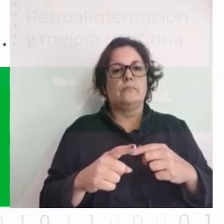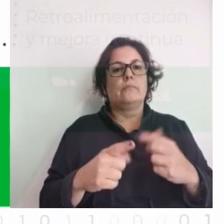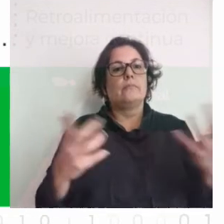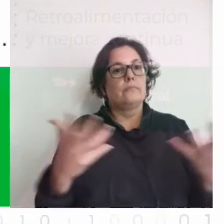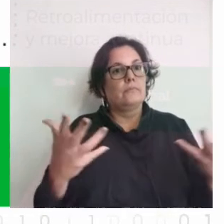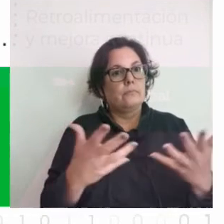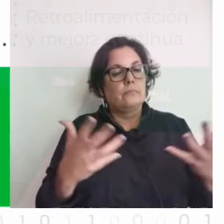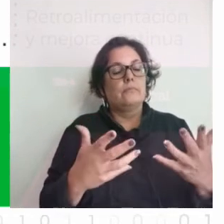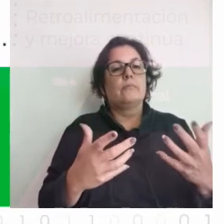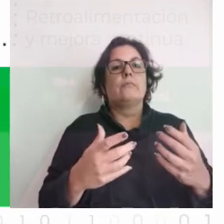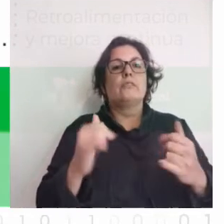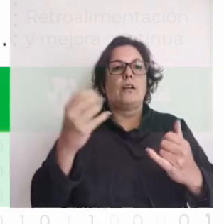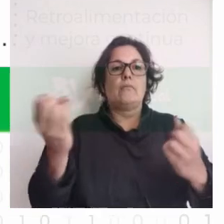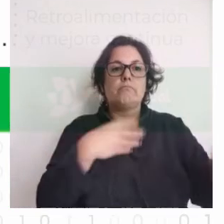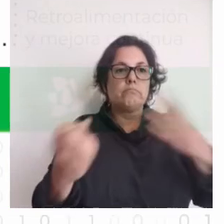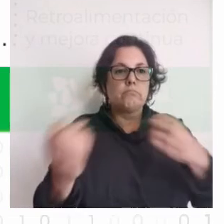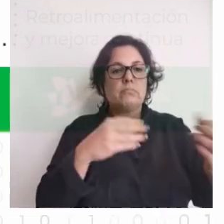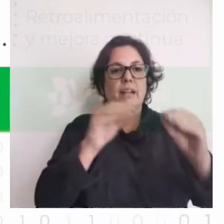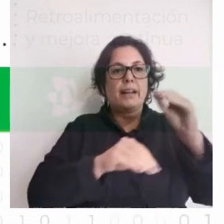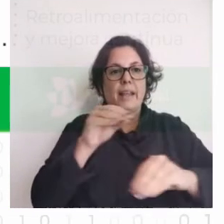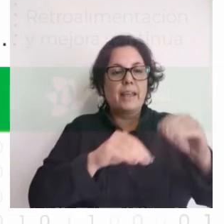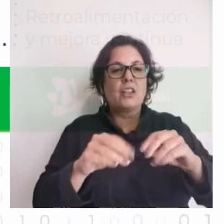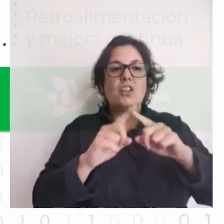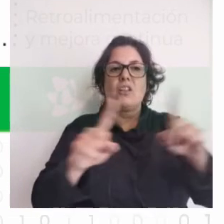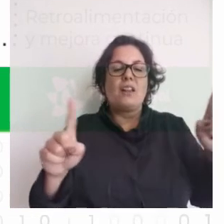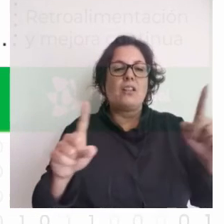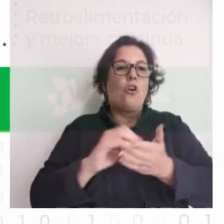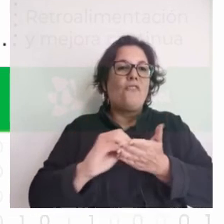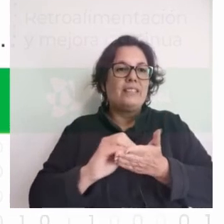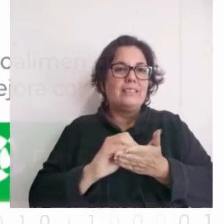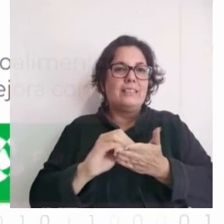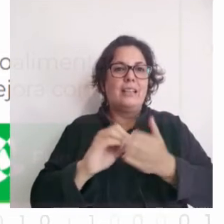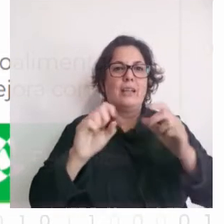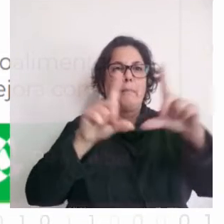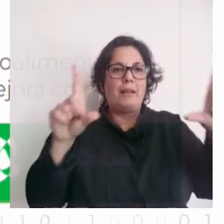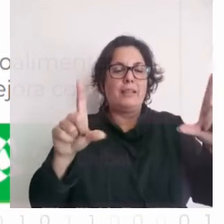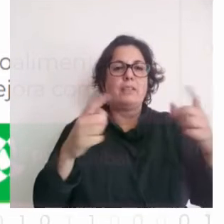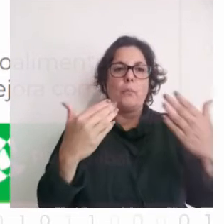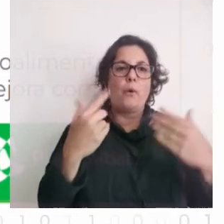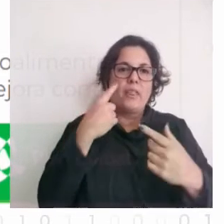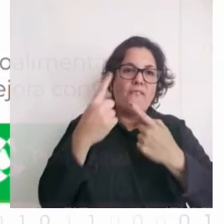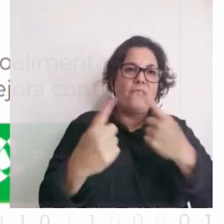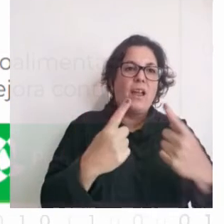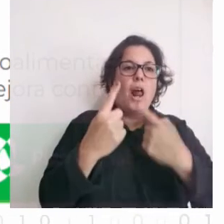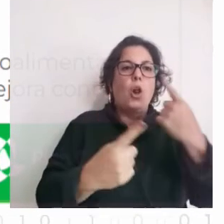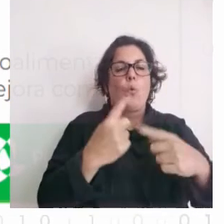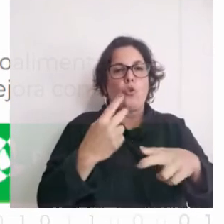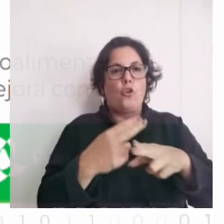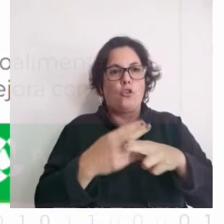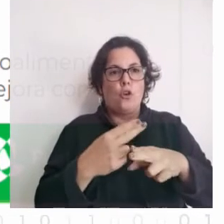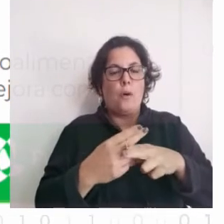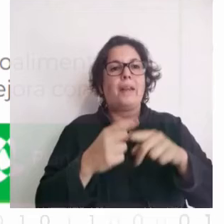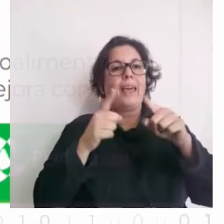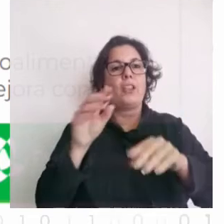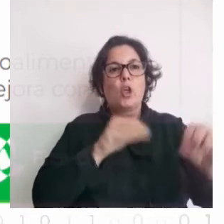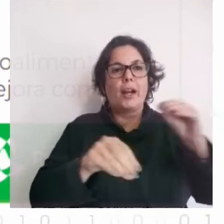actualmente el INE está recibiendo registros de decenas de organismos. Ahí en pantalla a la izquierda pueden ver algunos nombres. Estos registros